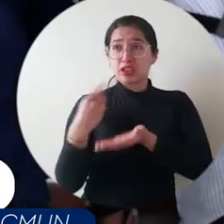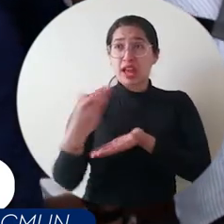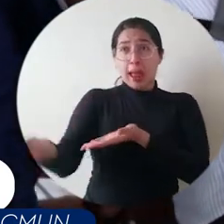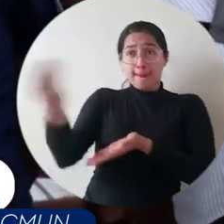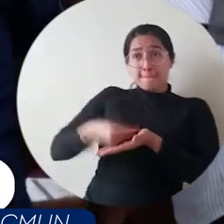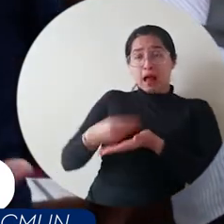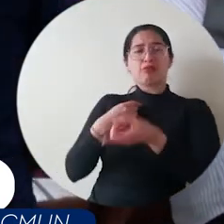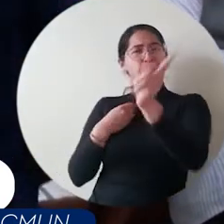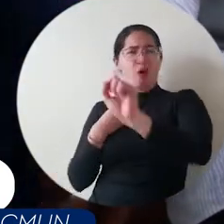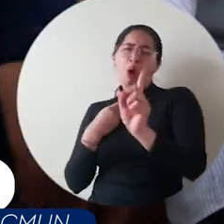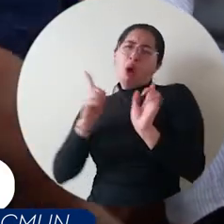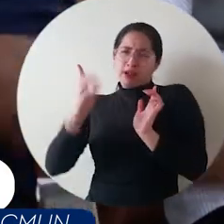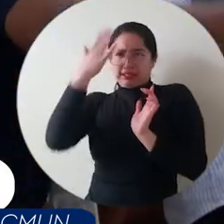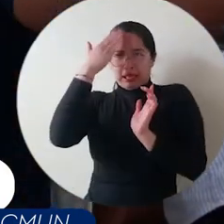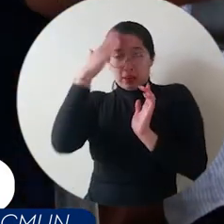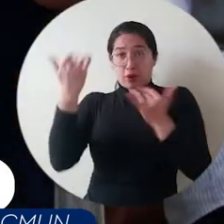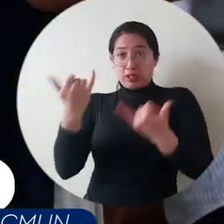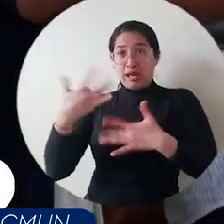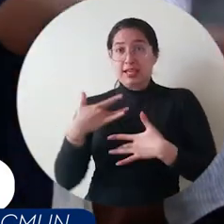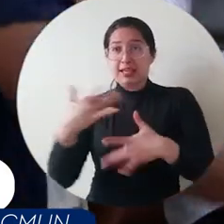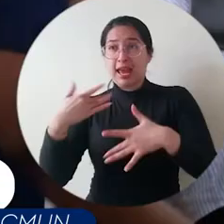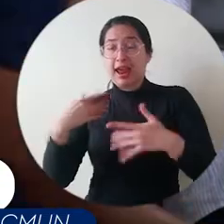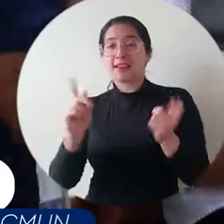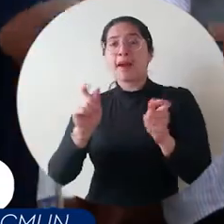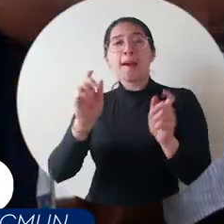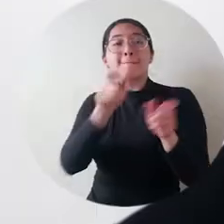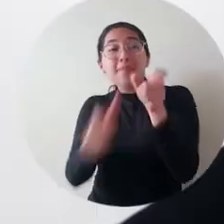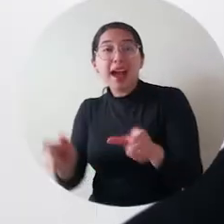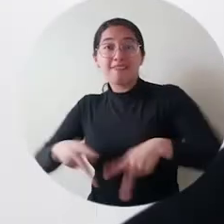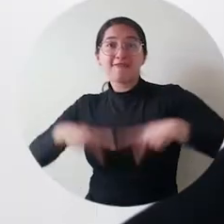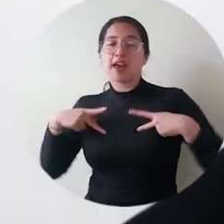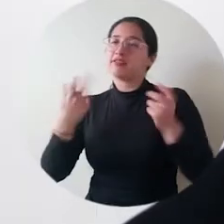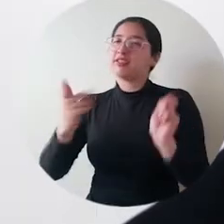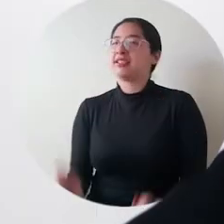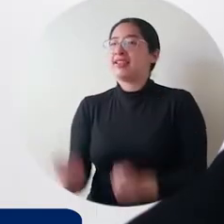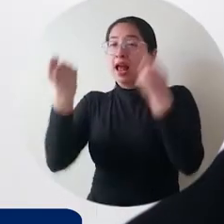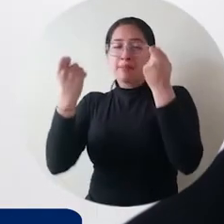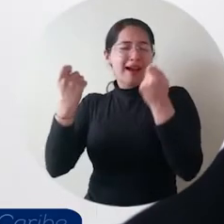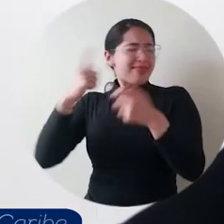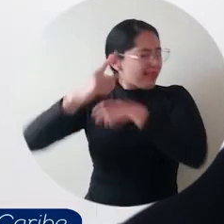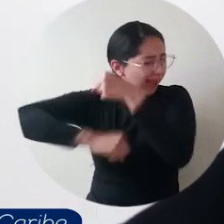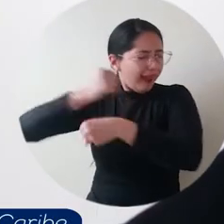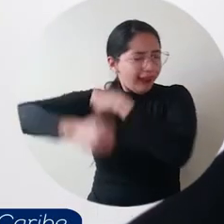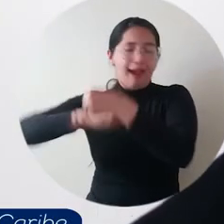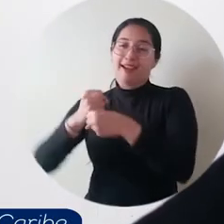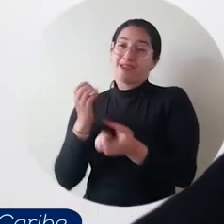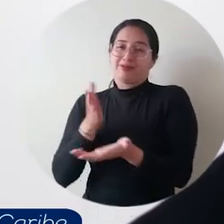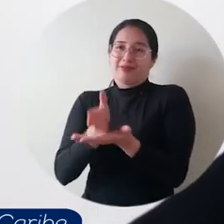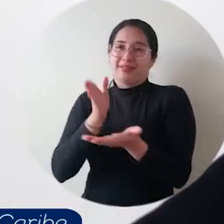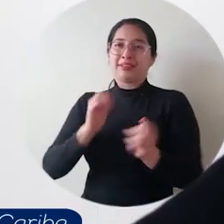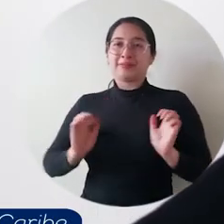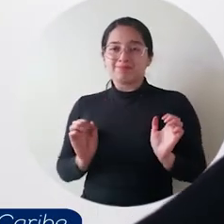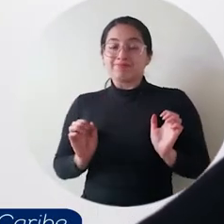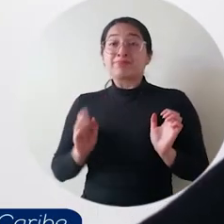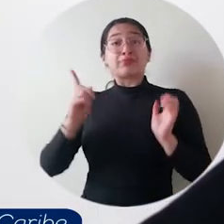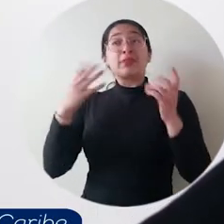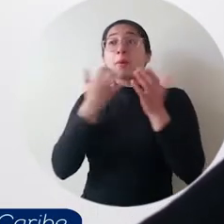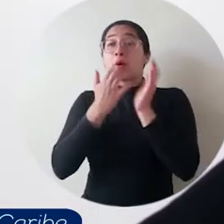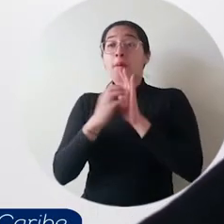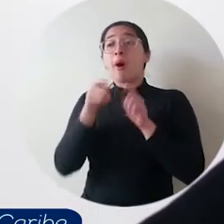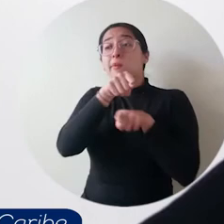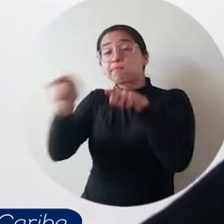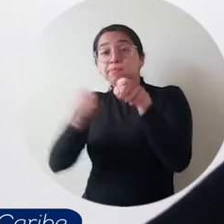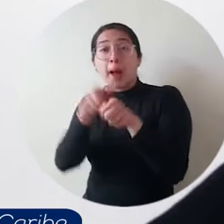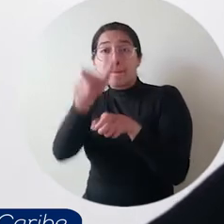transfusiones sanguíneas y los hemoderivados salvan millones de vidas cada año. Es muy importante porque tenemos muchos pacientes que